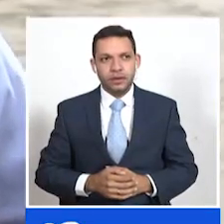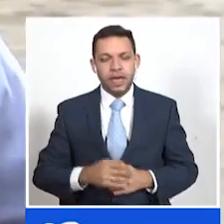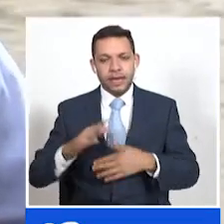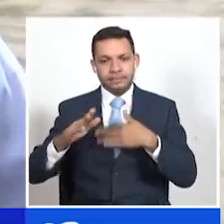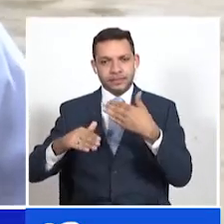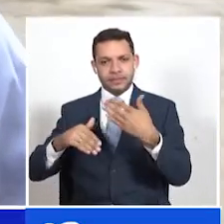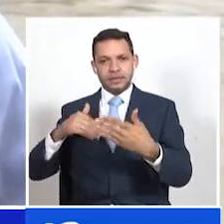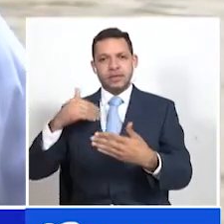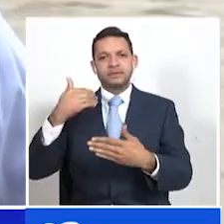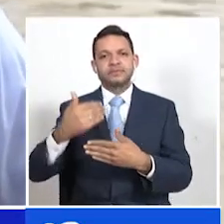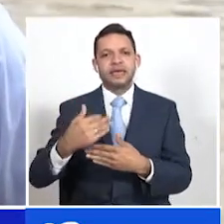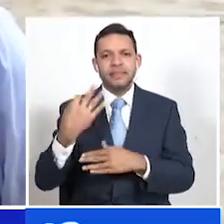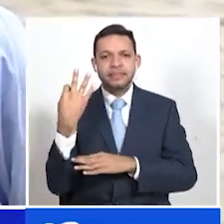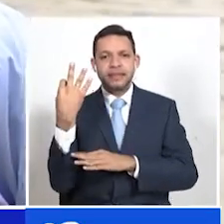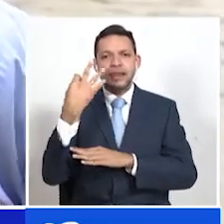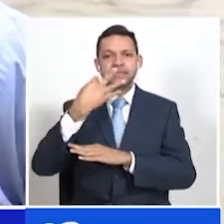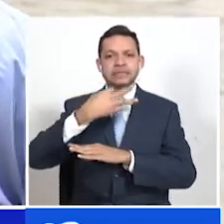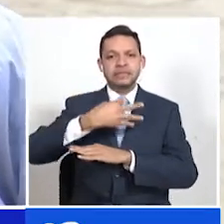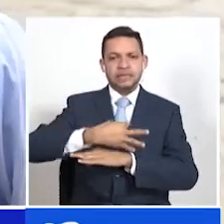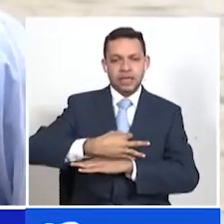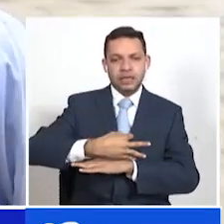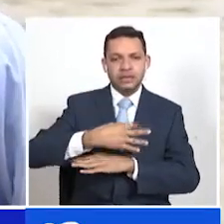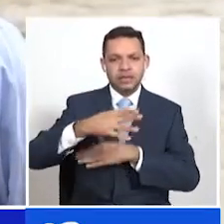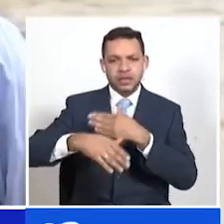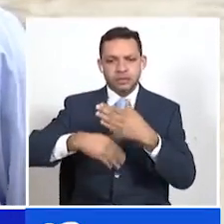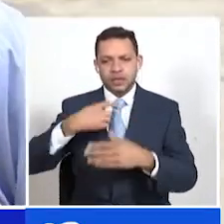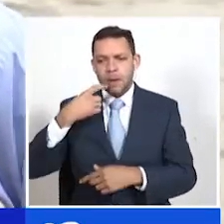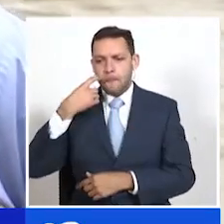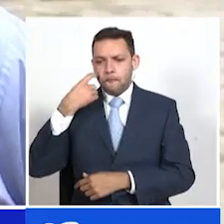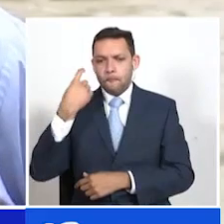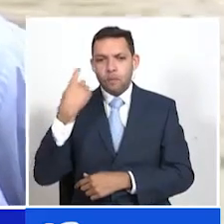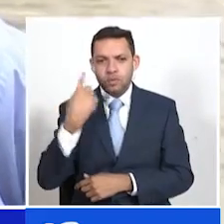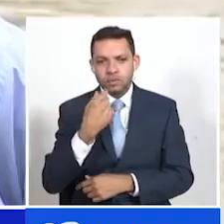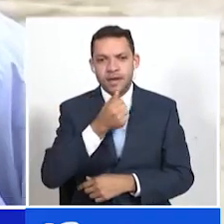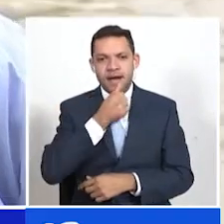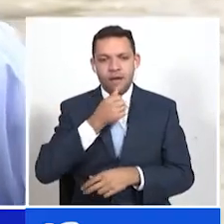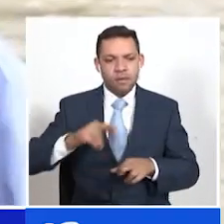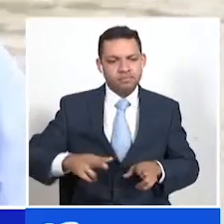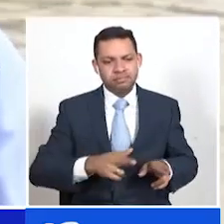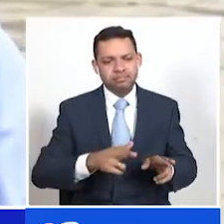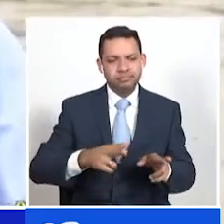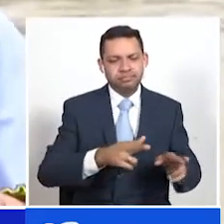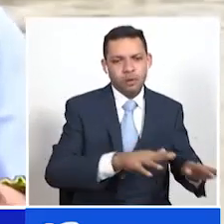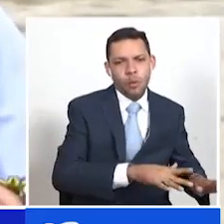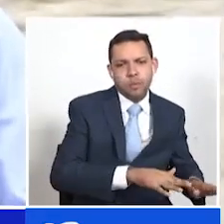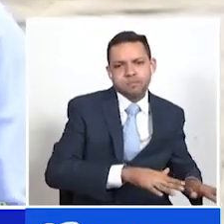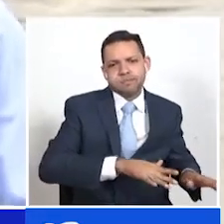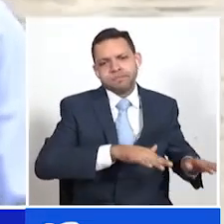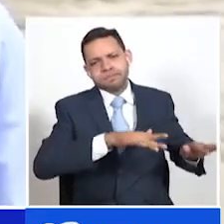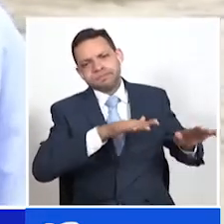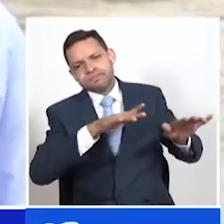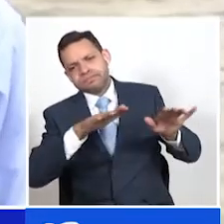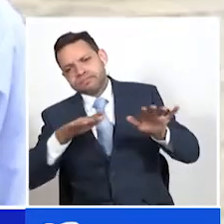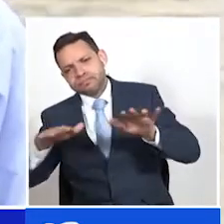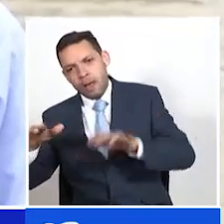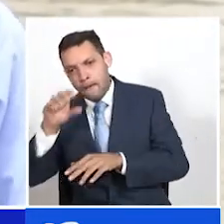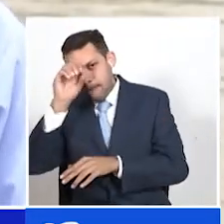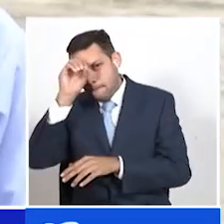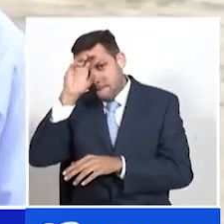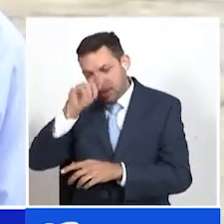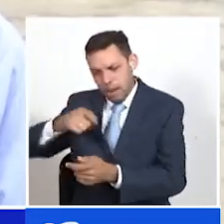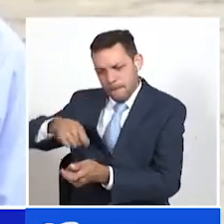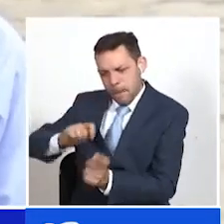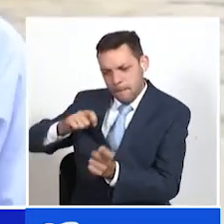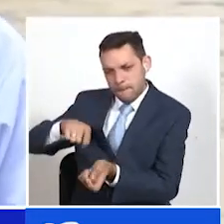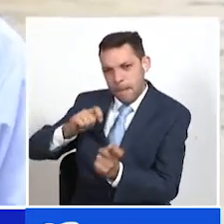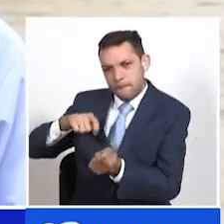Transcurren ya 3 días y medio de la desaparición de estas 11 personas aquí en este sector. El